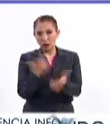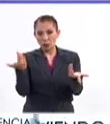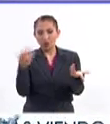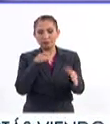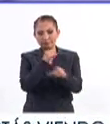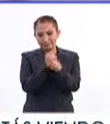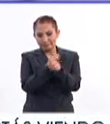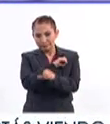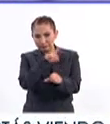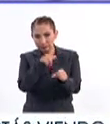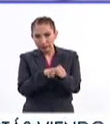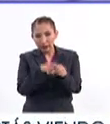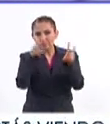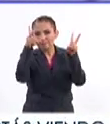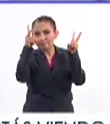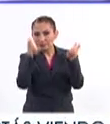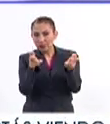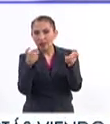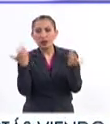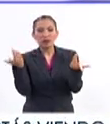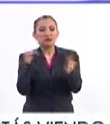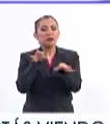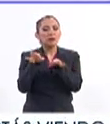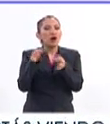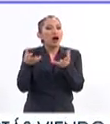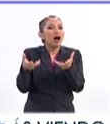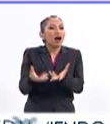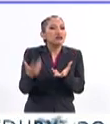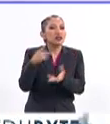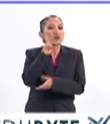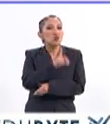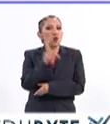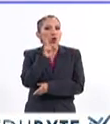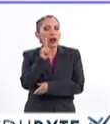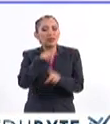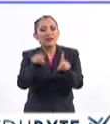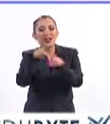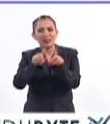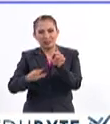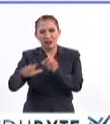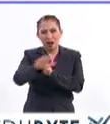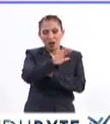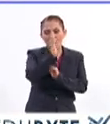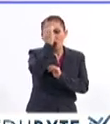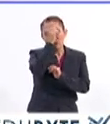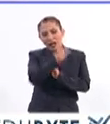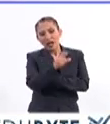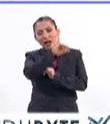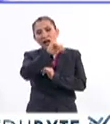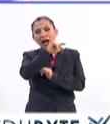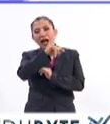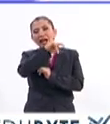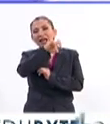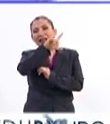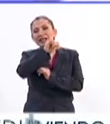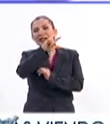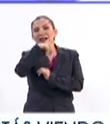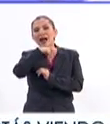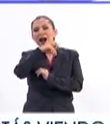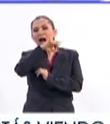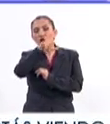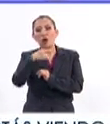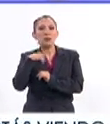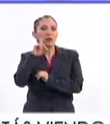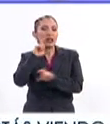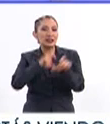nuestros trabajos especiales sobre la labor que realizan las mujeres en diferentes ámbitos, conozcamos a Jacqueline Naranjo Bravo,